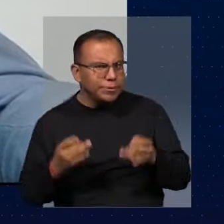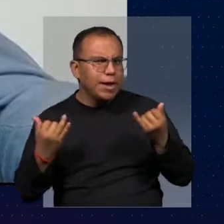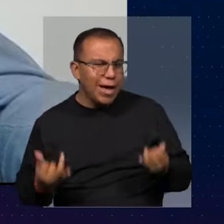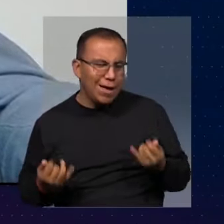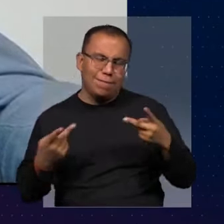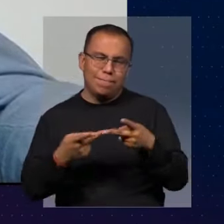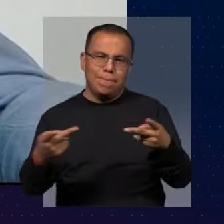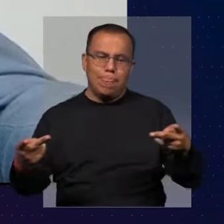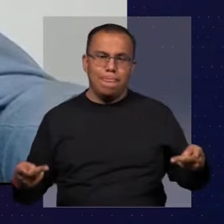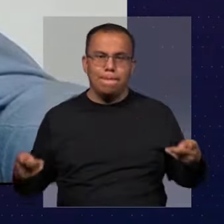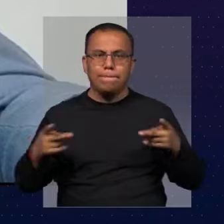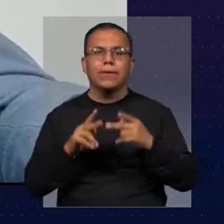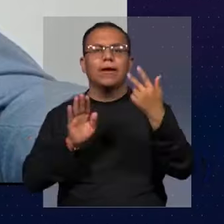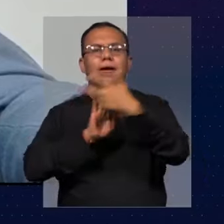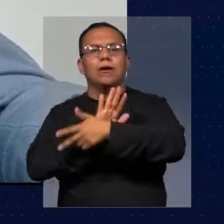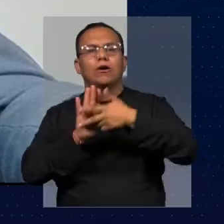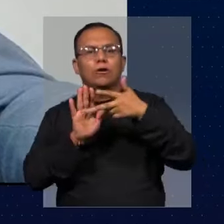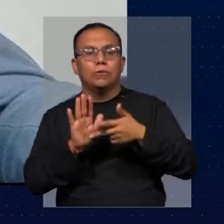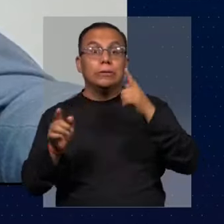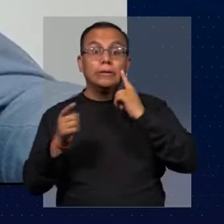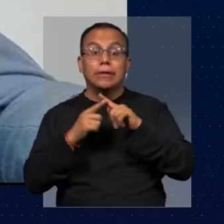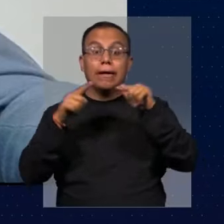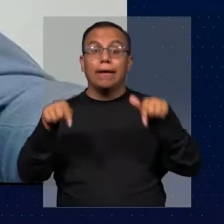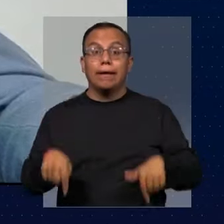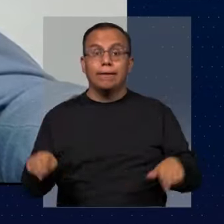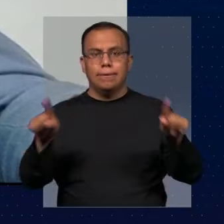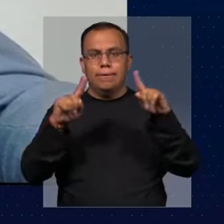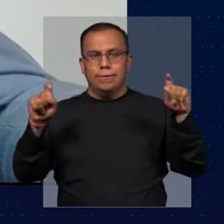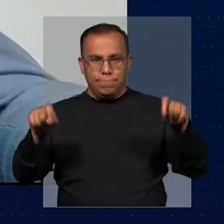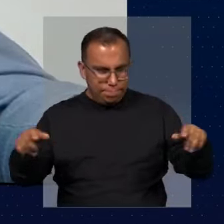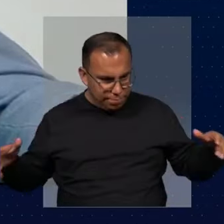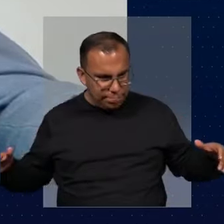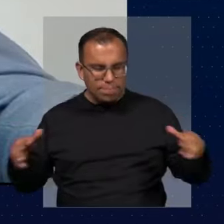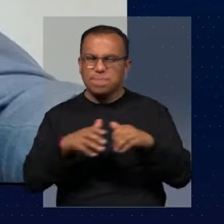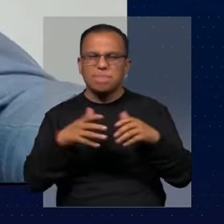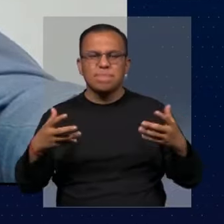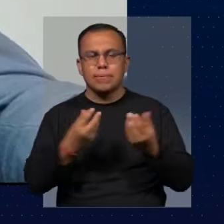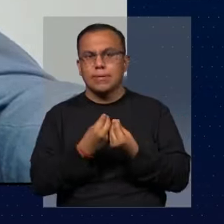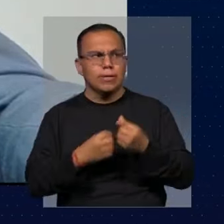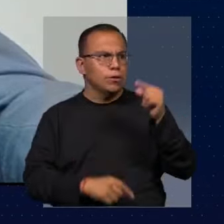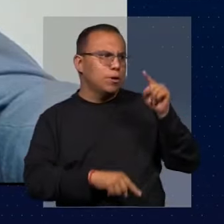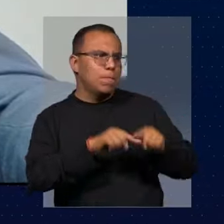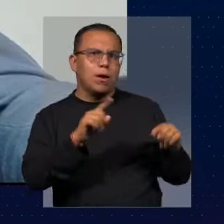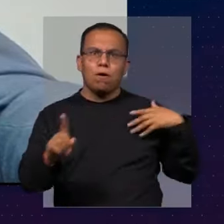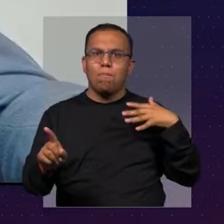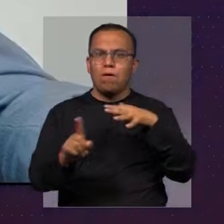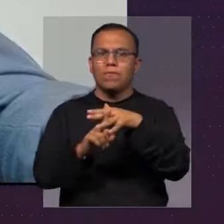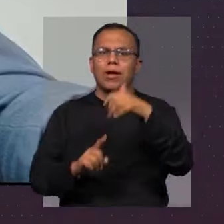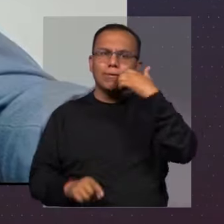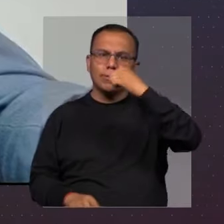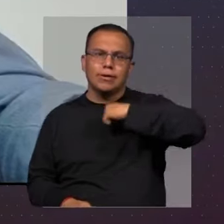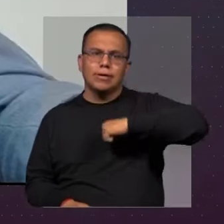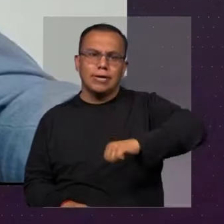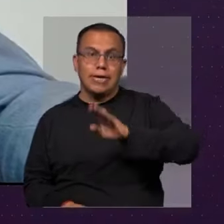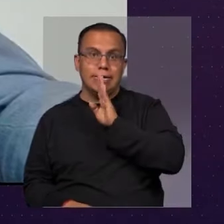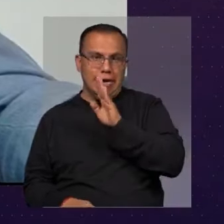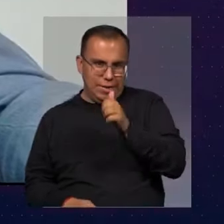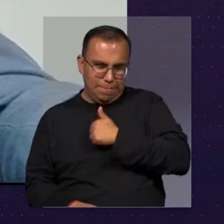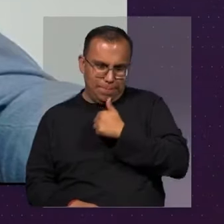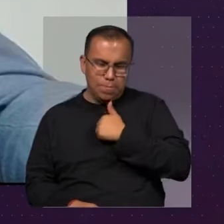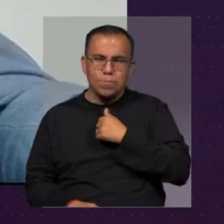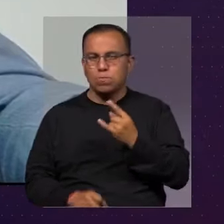la Corte Constitucional en ese sentido es que no se le pueden vulnerar los derechos a los consumidores